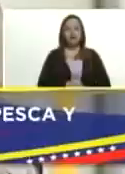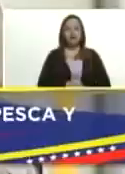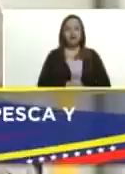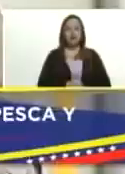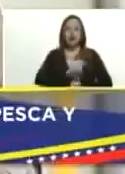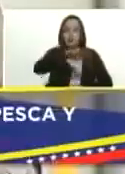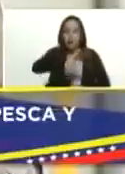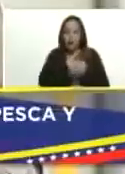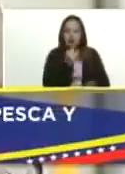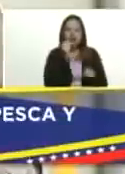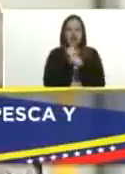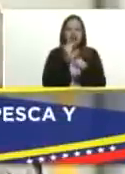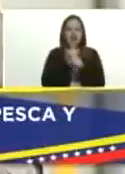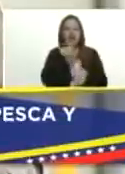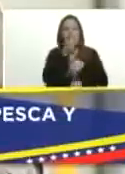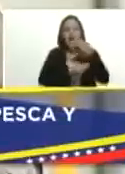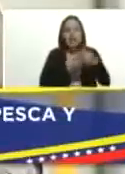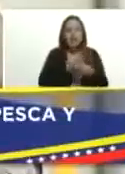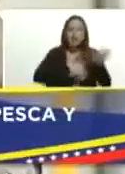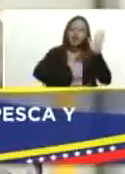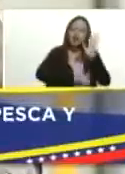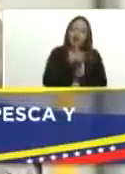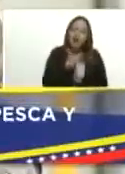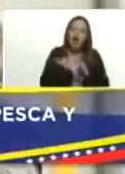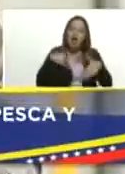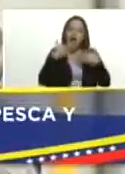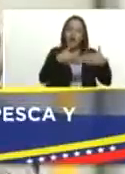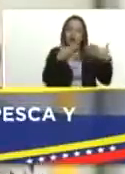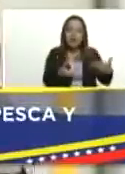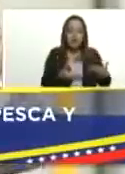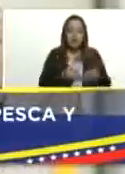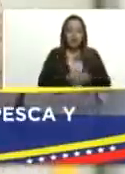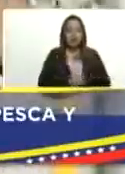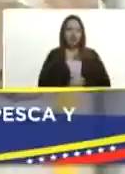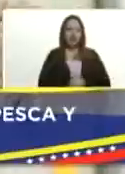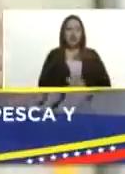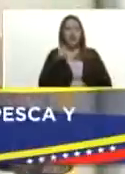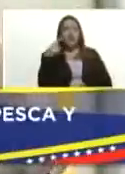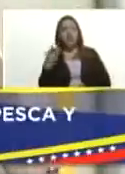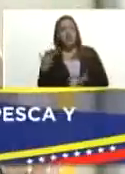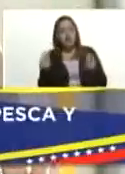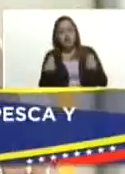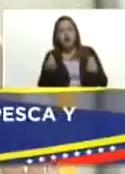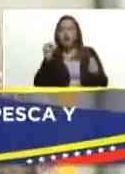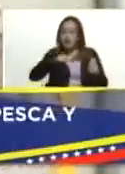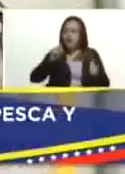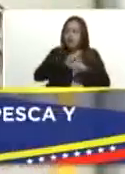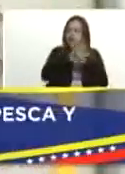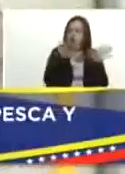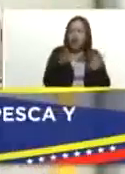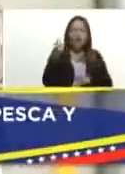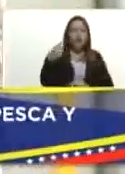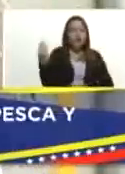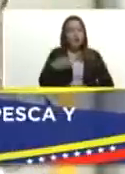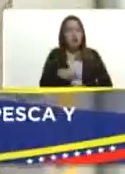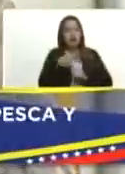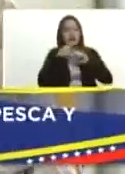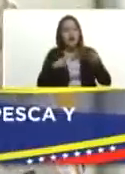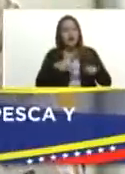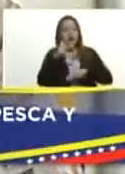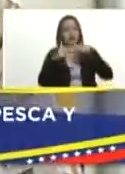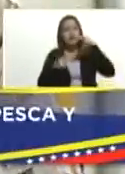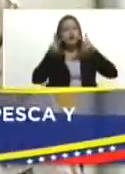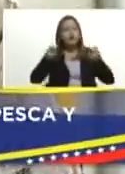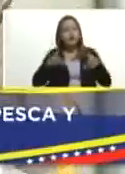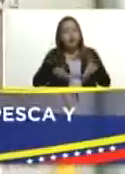puede trabajar, producir, crecer, avanzar. ¿Que nos falta mucho? Claro que nos falta. Pero vamos construyendo un nuevo